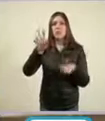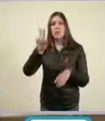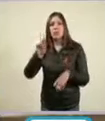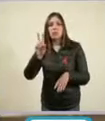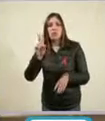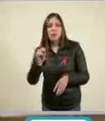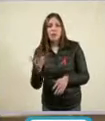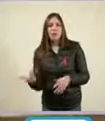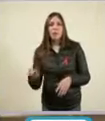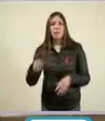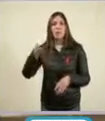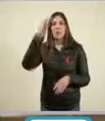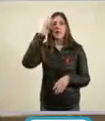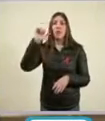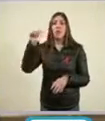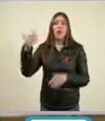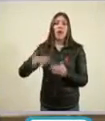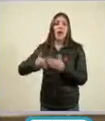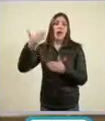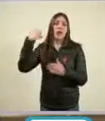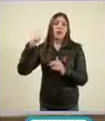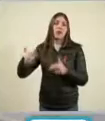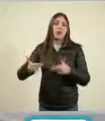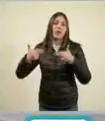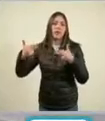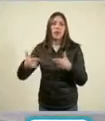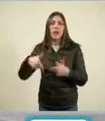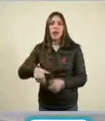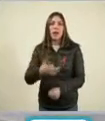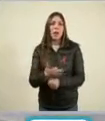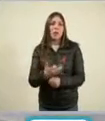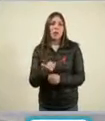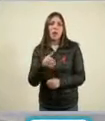que le tocó a otra generación.